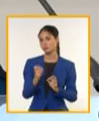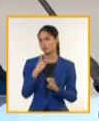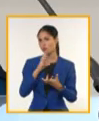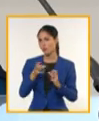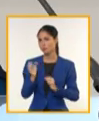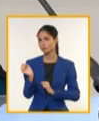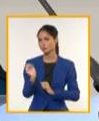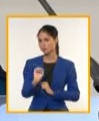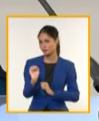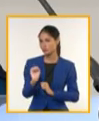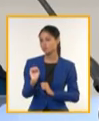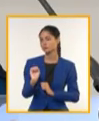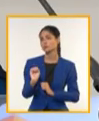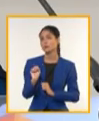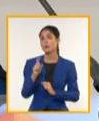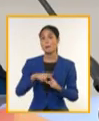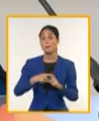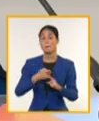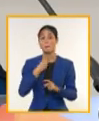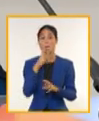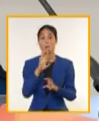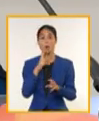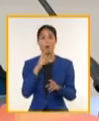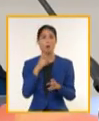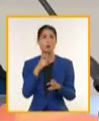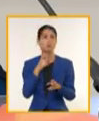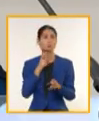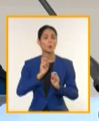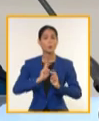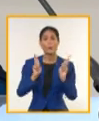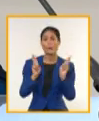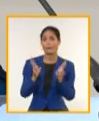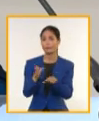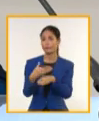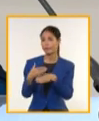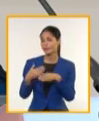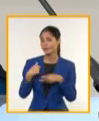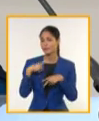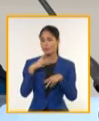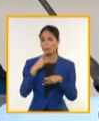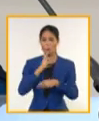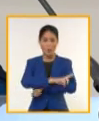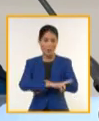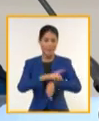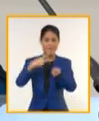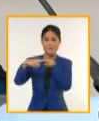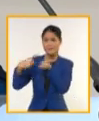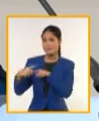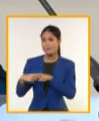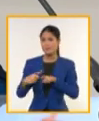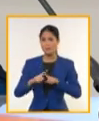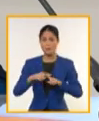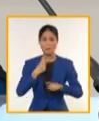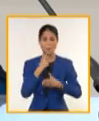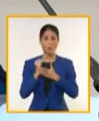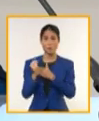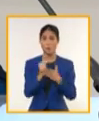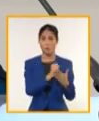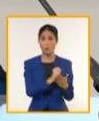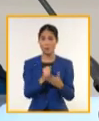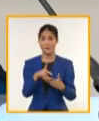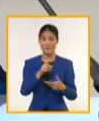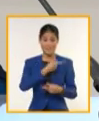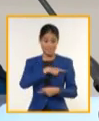una gran comunidad de intereses en la esfera internacional, el apoyo irrestricto de China a